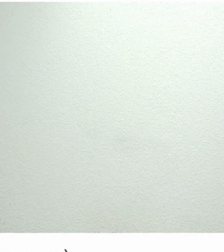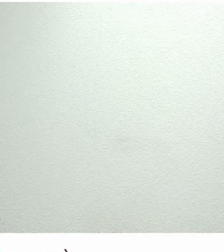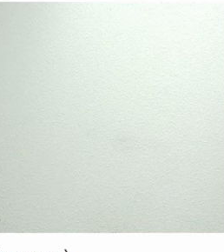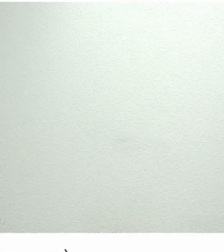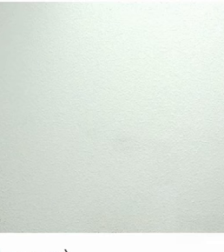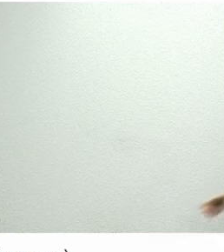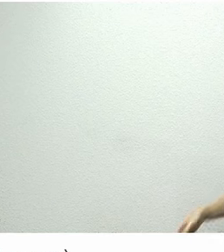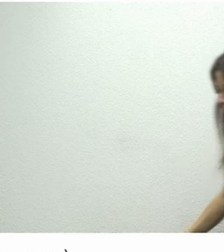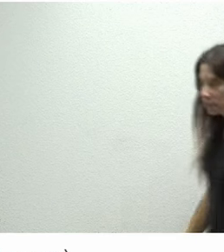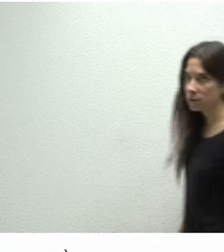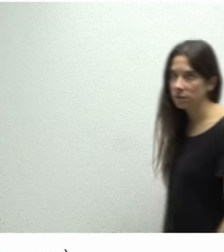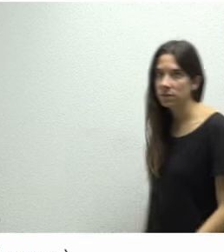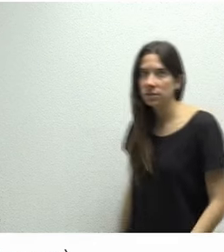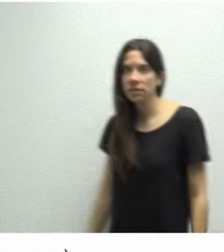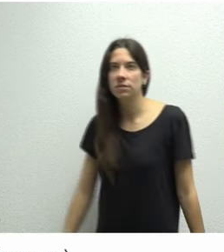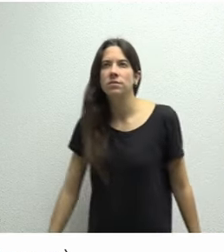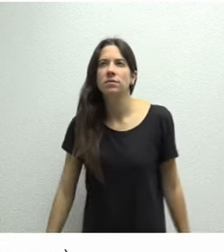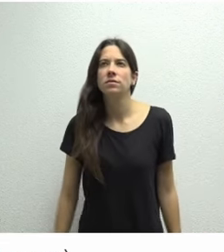Ortega